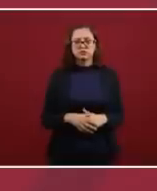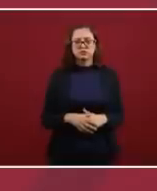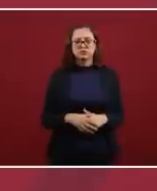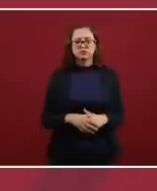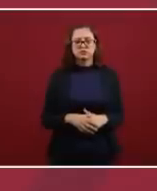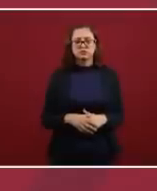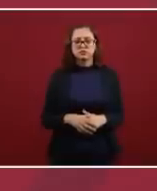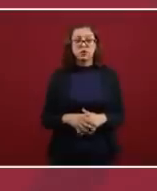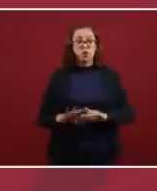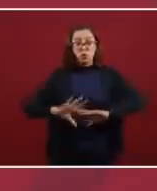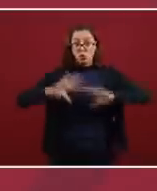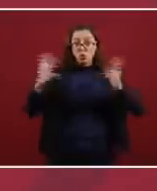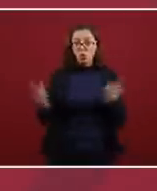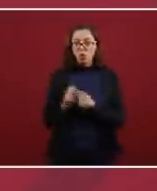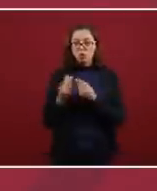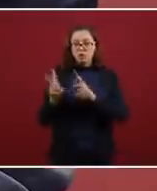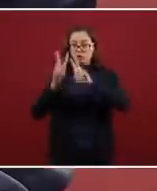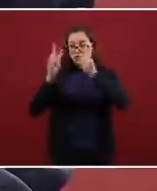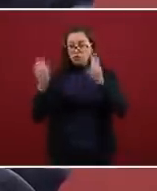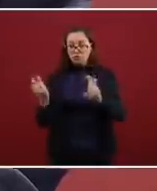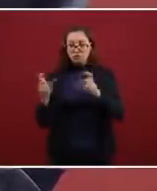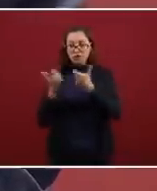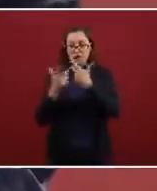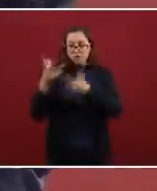el espectro económico